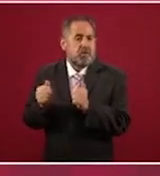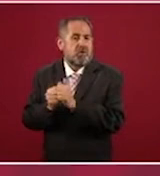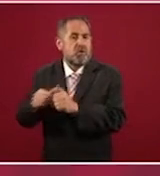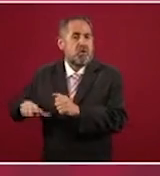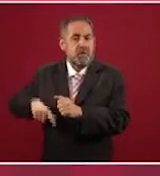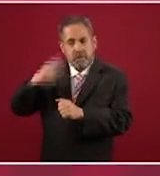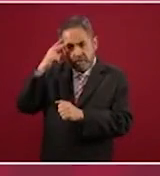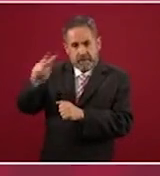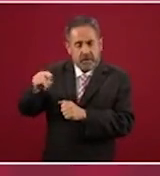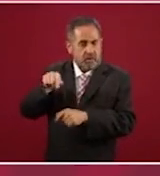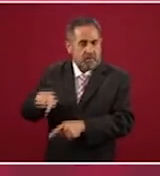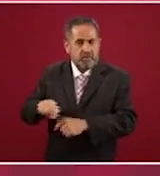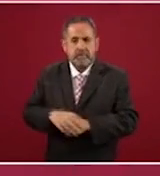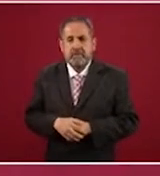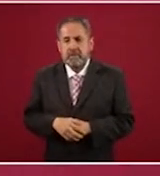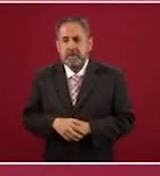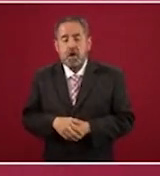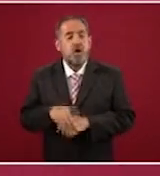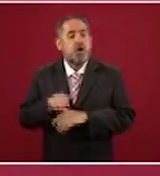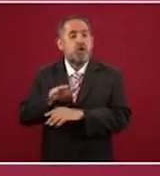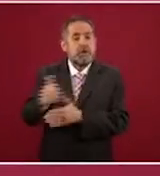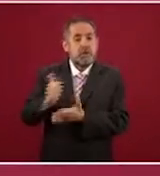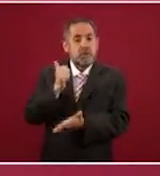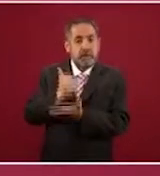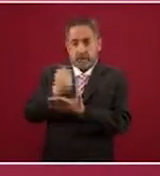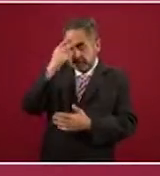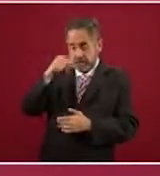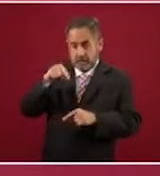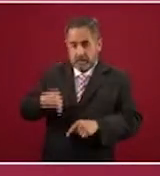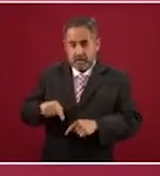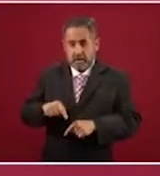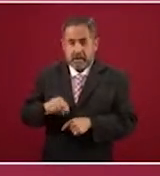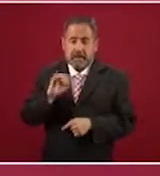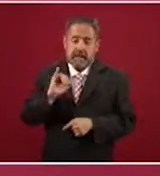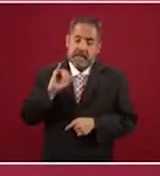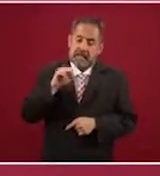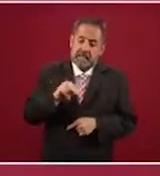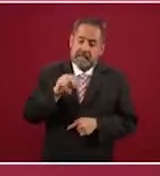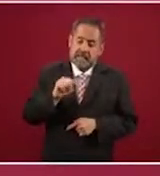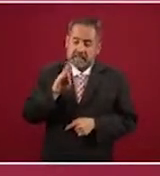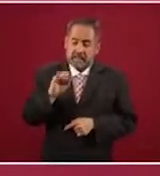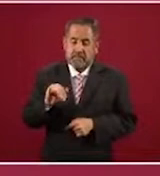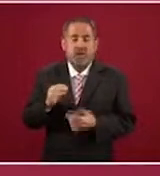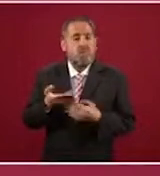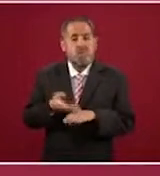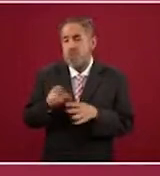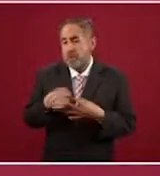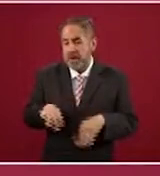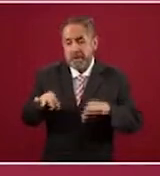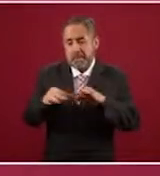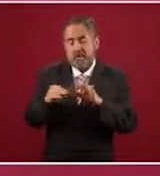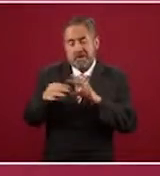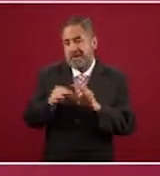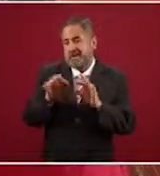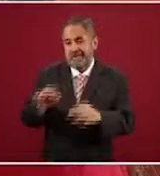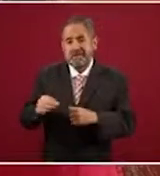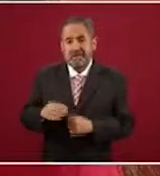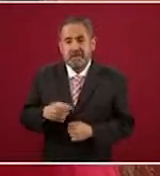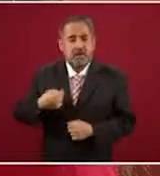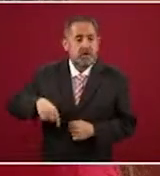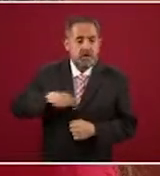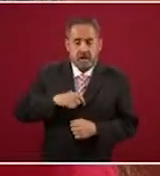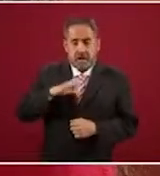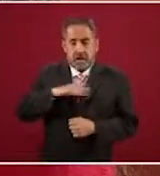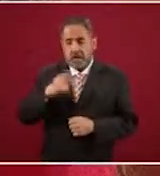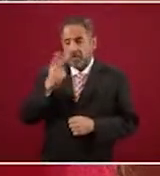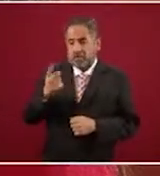México. En el caso de la Ciudad de México, el apoyo del INSABI va a ser muy importante. Nosotros tenemos dos áreas, una